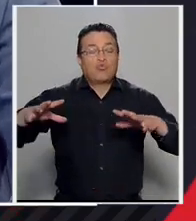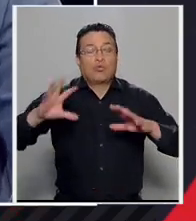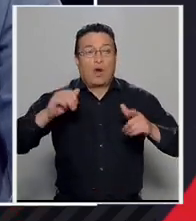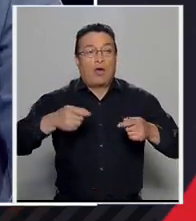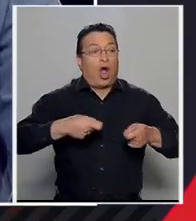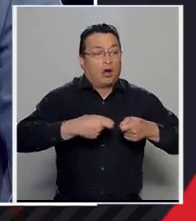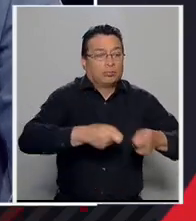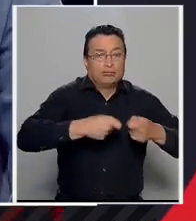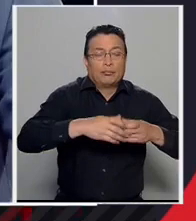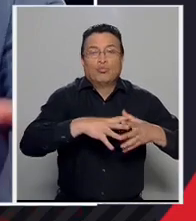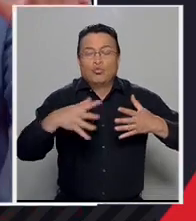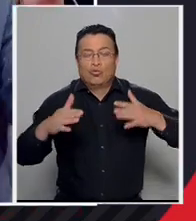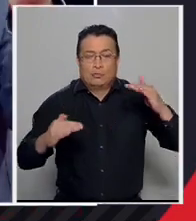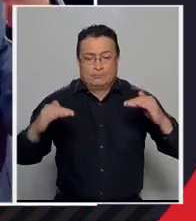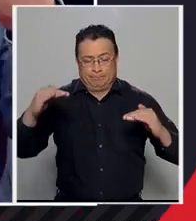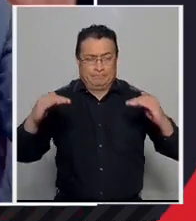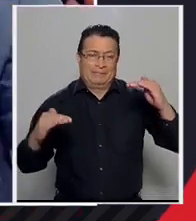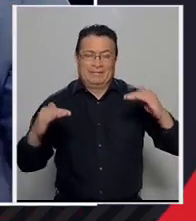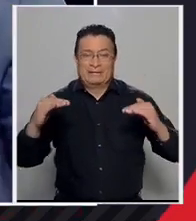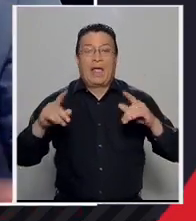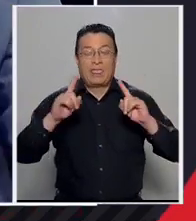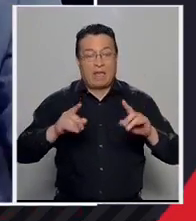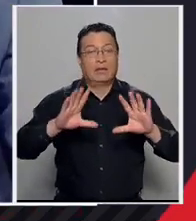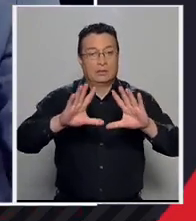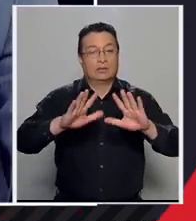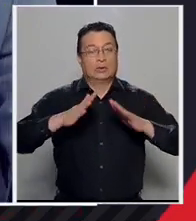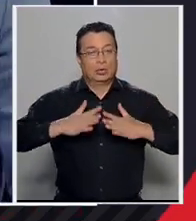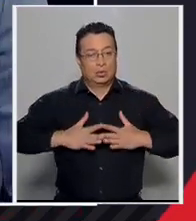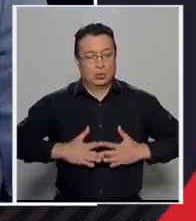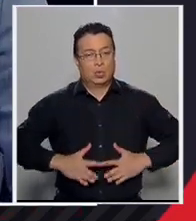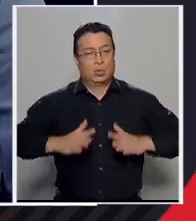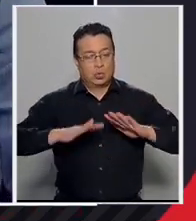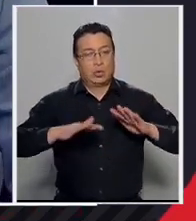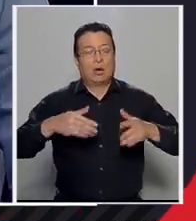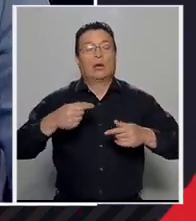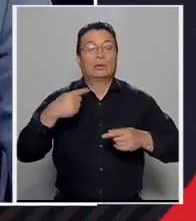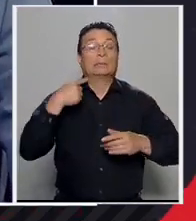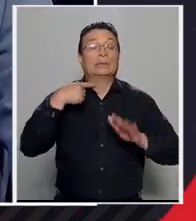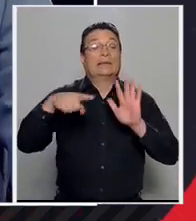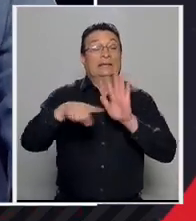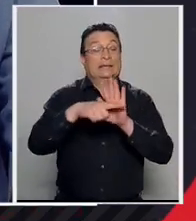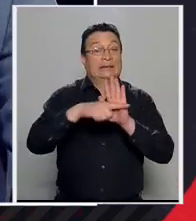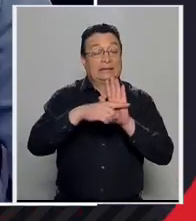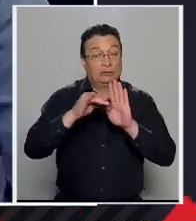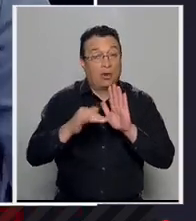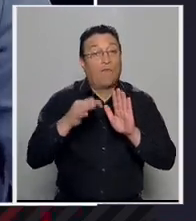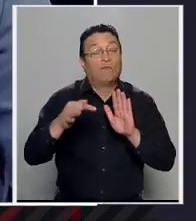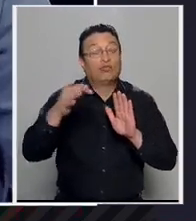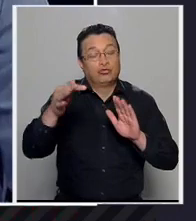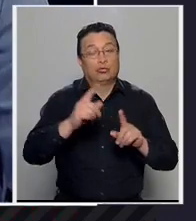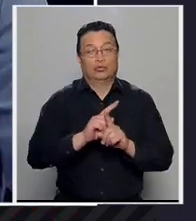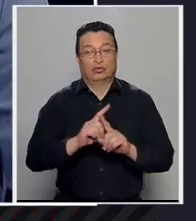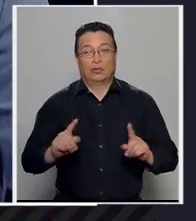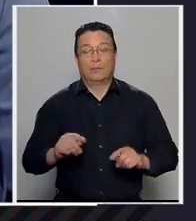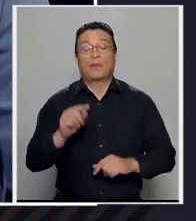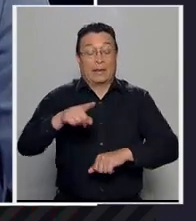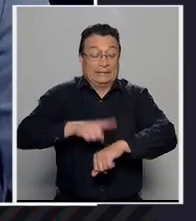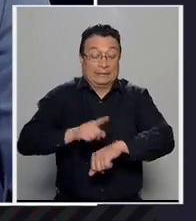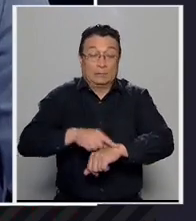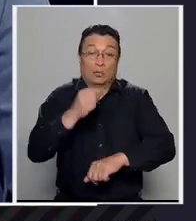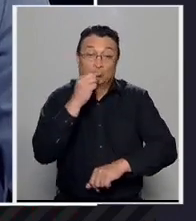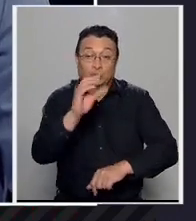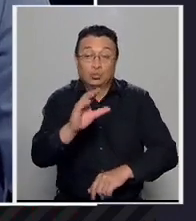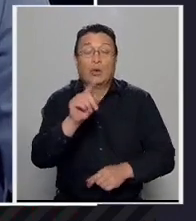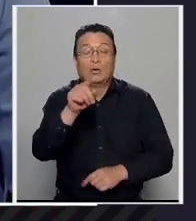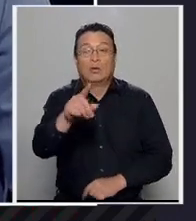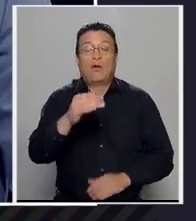tanto tenemos que poder atemperarla para que no tenga efectos negativos en quienes nos están viendo en su casa. Sí, candidato, se nos va el tiempo. Respecto